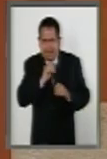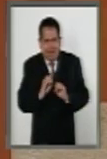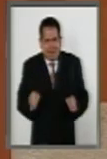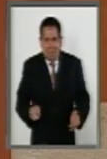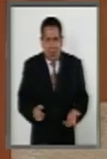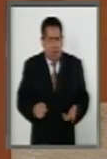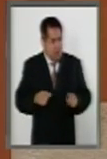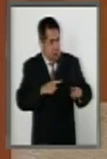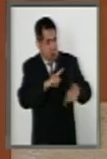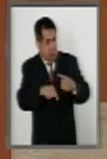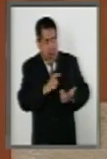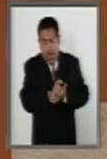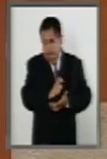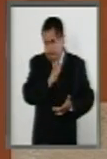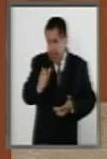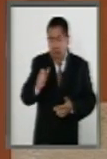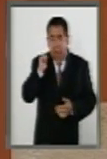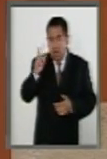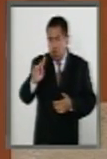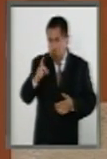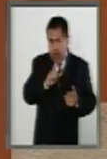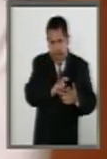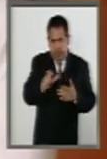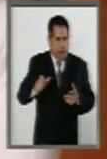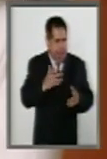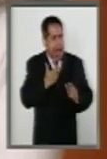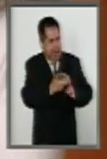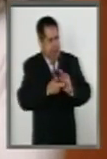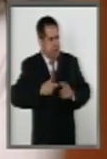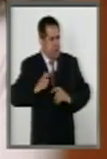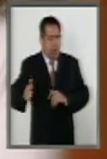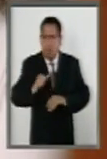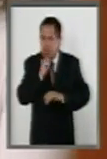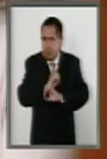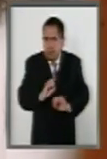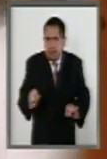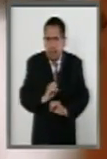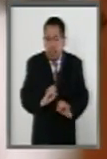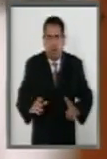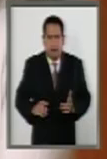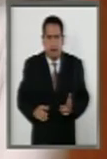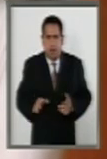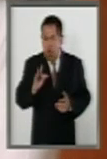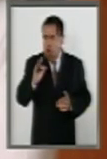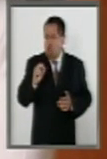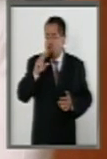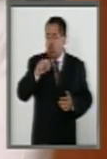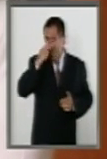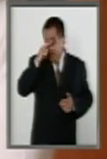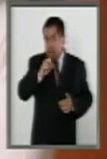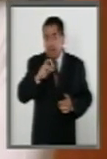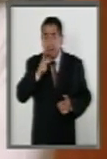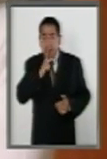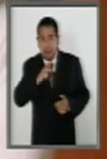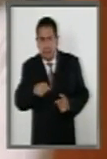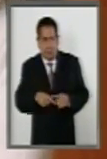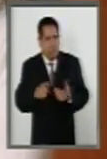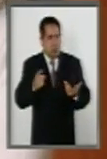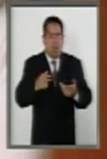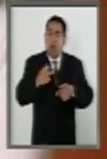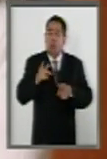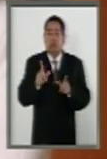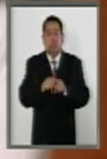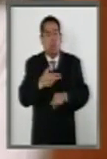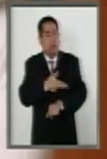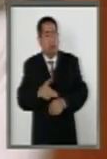hayan pagado un solo dólar a México. El Fondo Mexicano del Petróleo solo ha sido una entidad